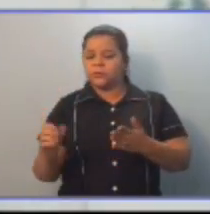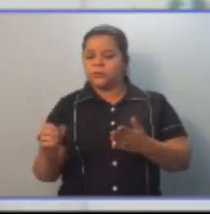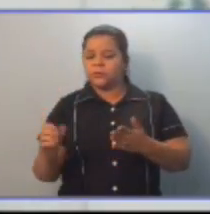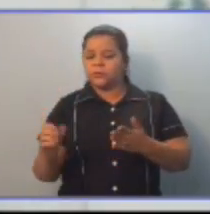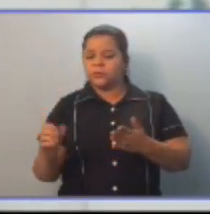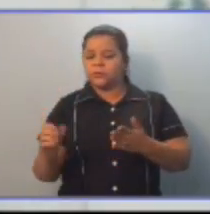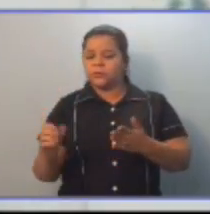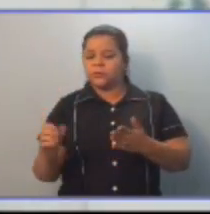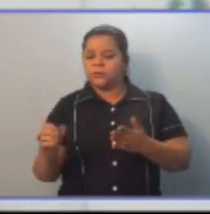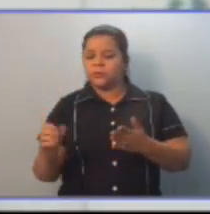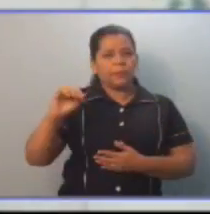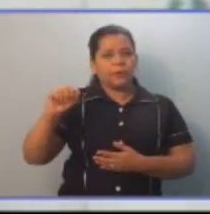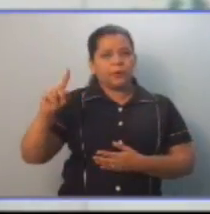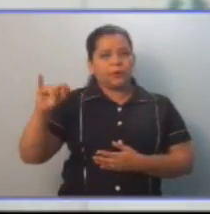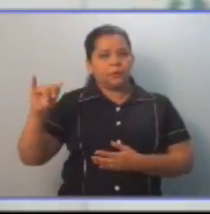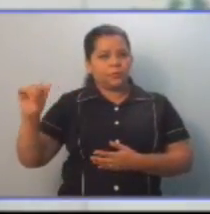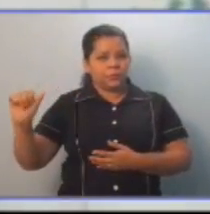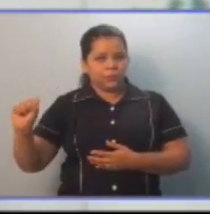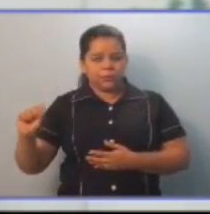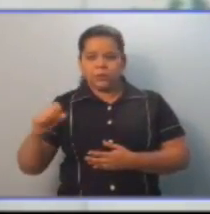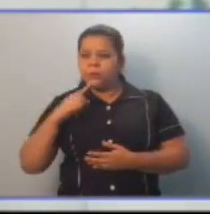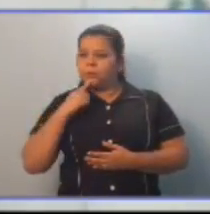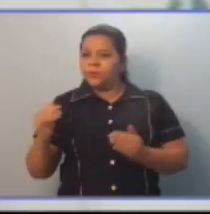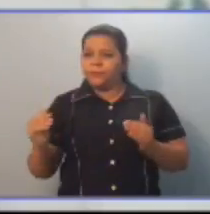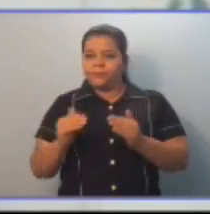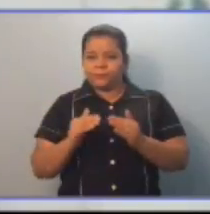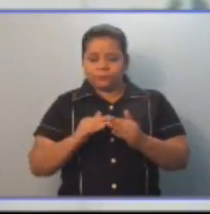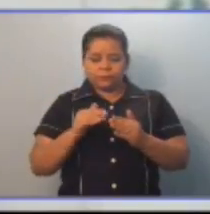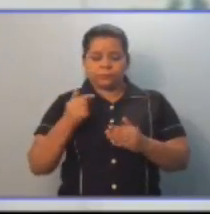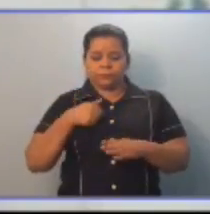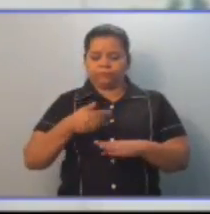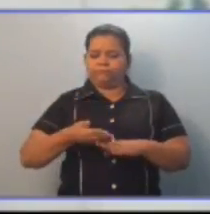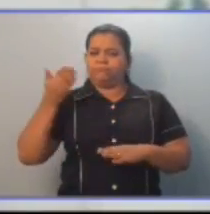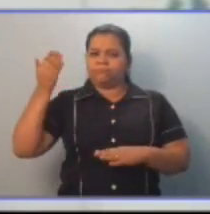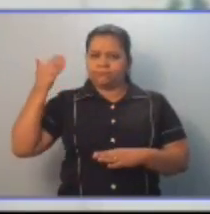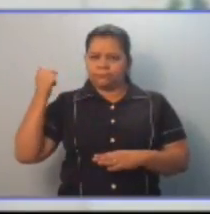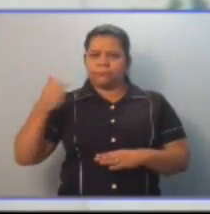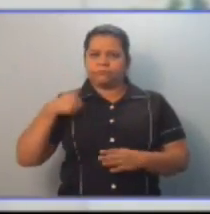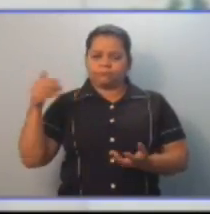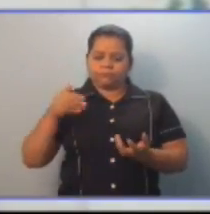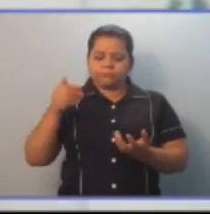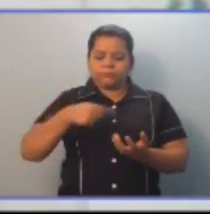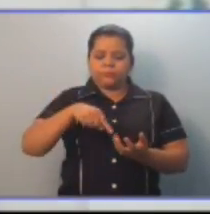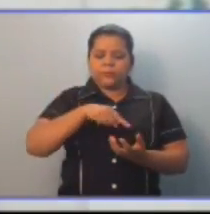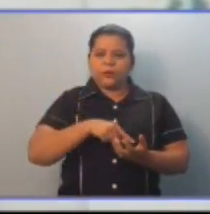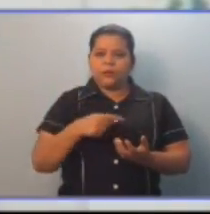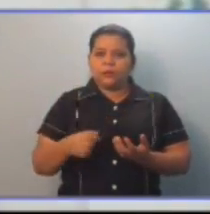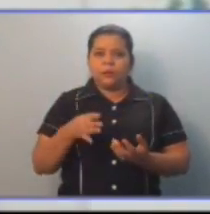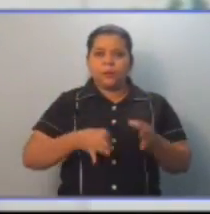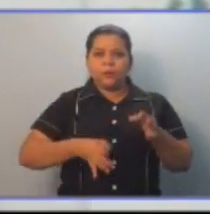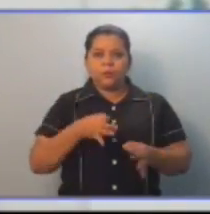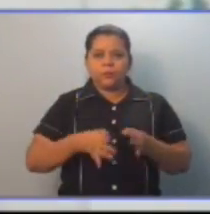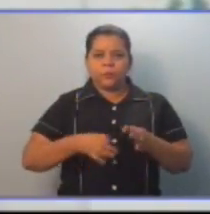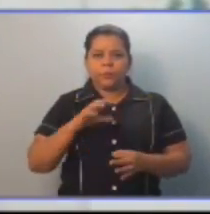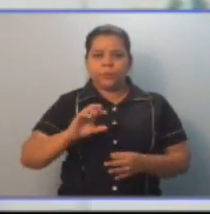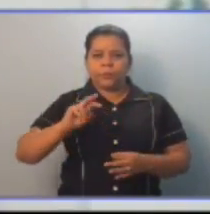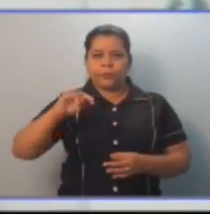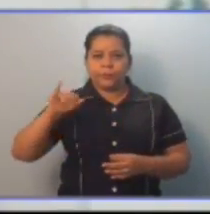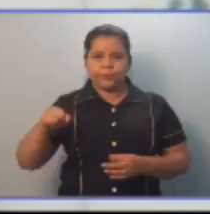José Matías Delgado. Y además también he sido por bastantes años capacitador de la Escuela de Capacitación Judicial del Consejo Nacional